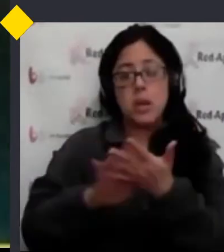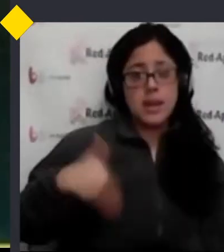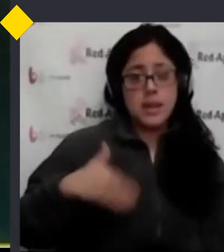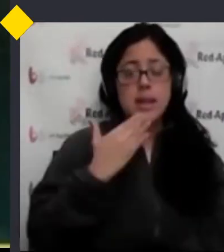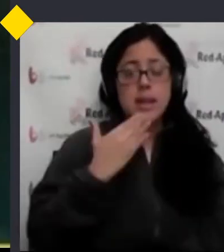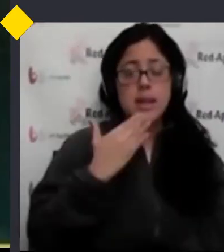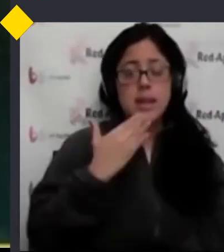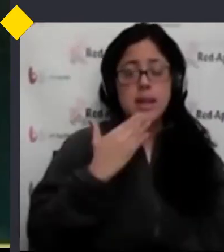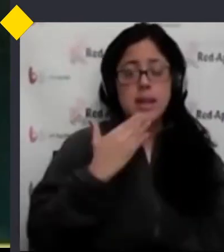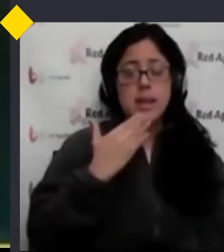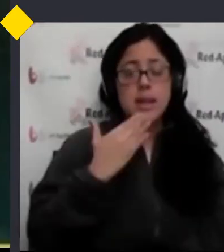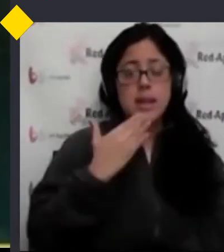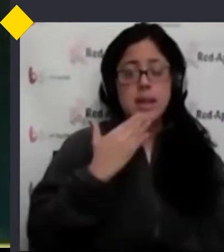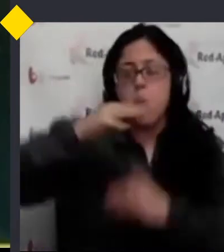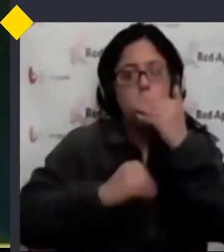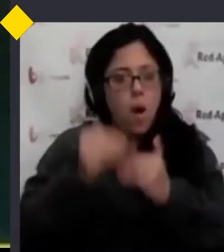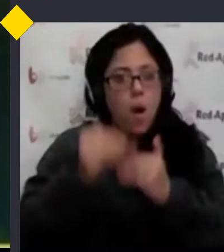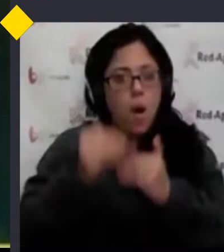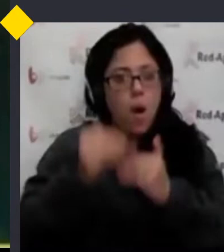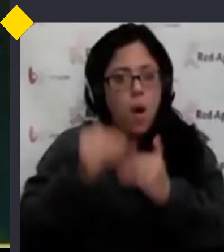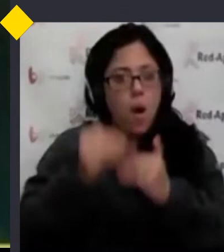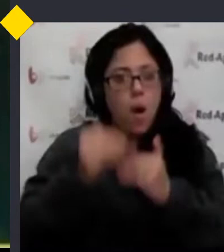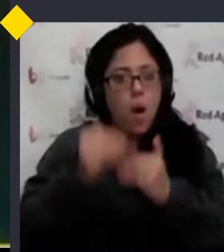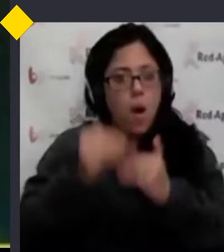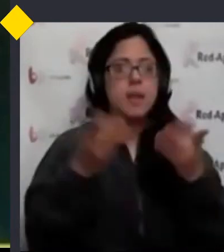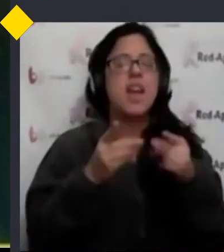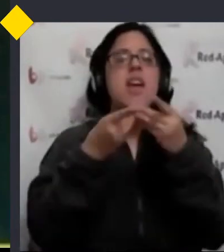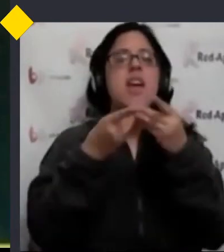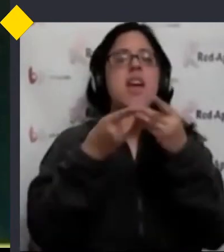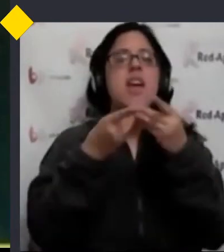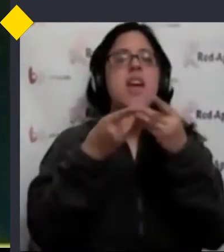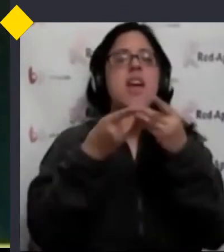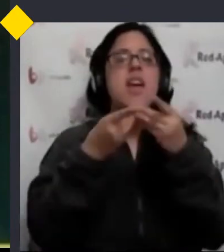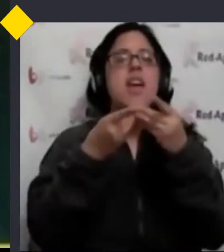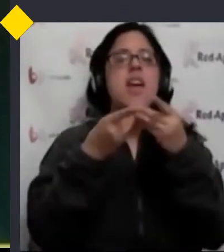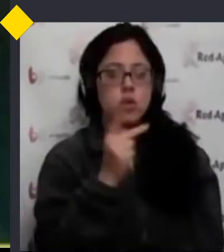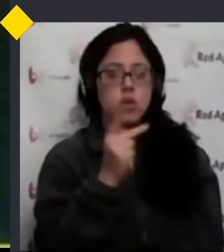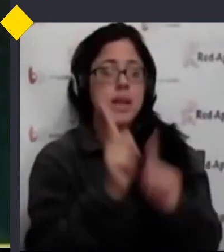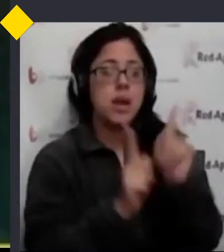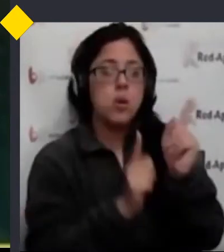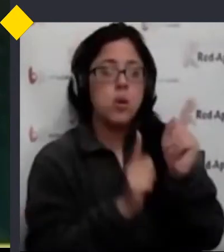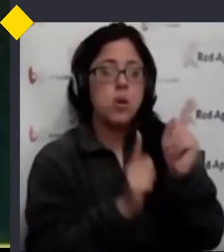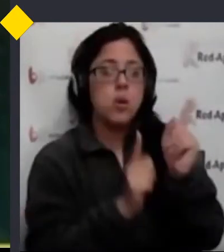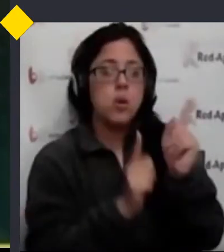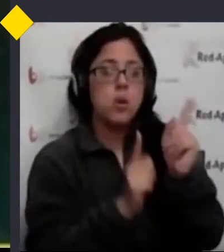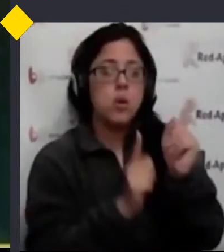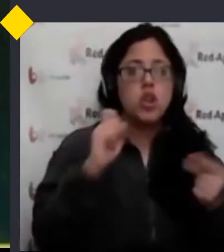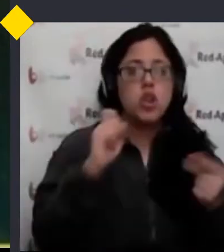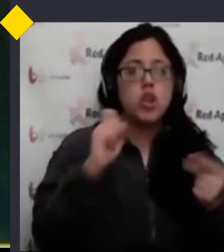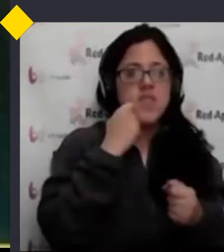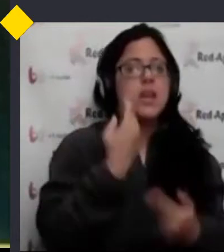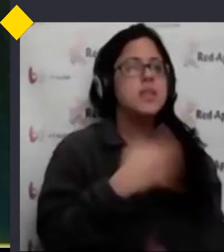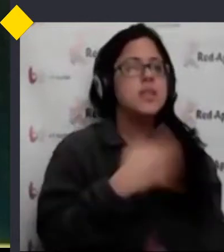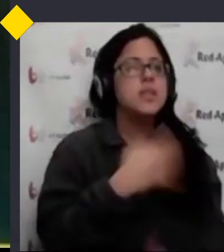nosotros en temas de diversidad sexual. Así que, por ejemplo, en algunos servicios públicos está la obligación de contratar a un 1%